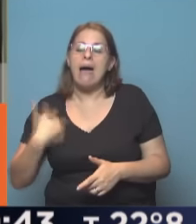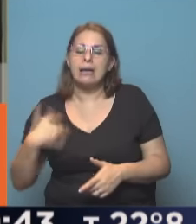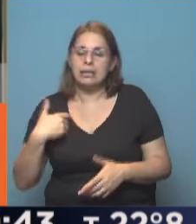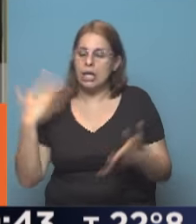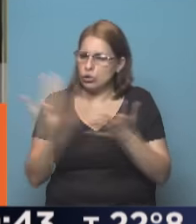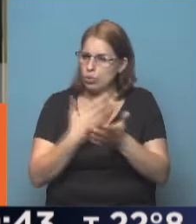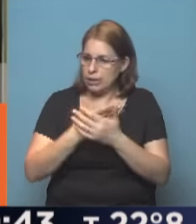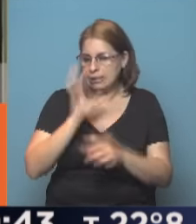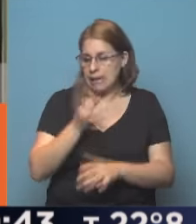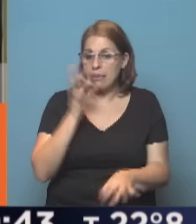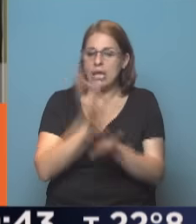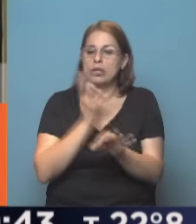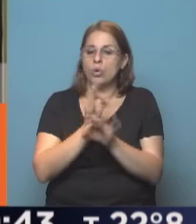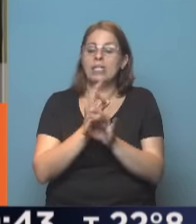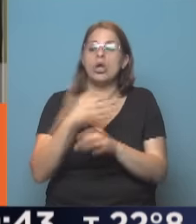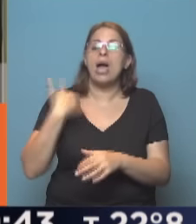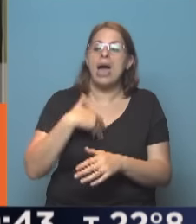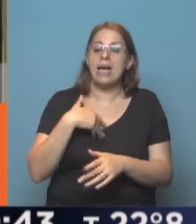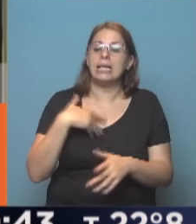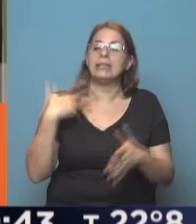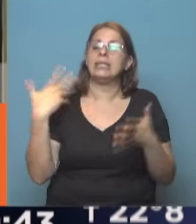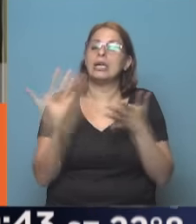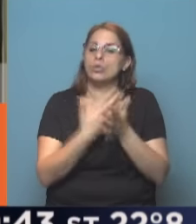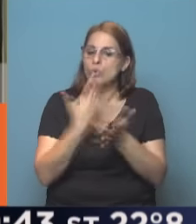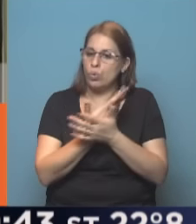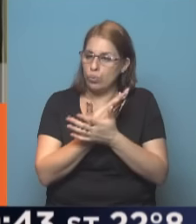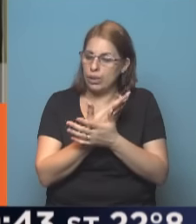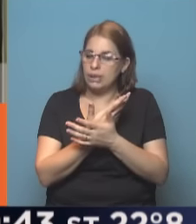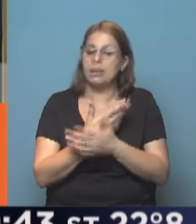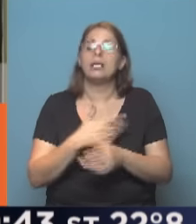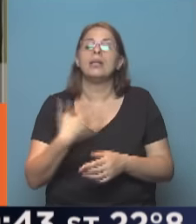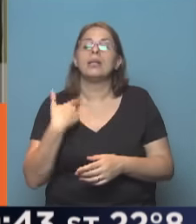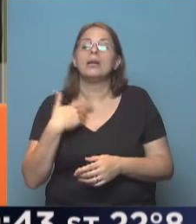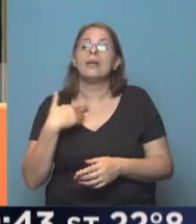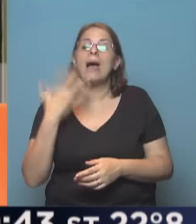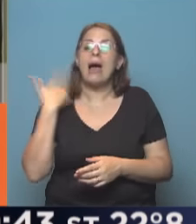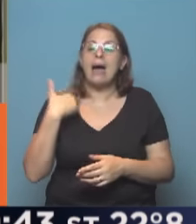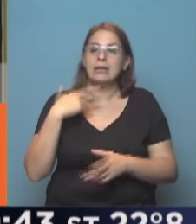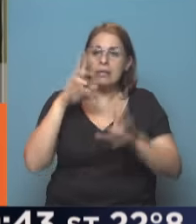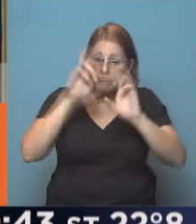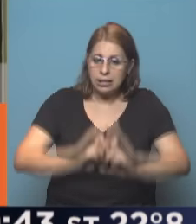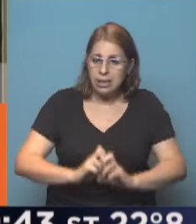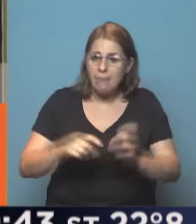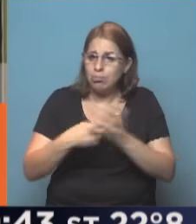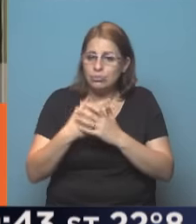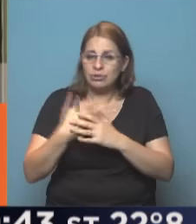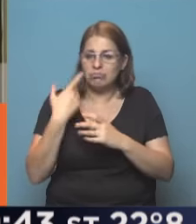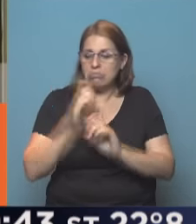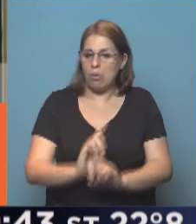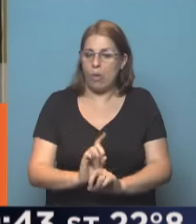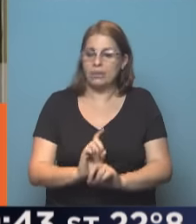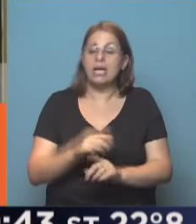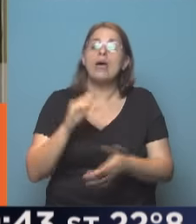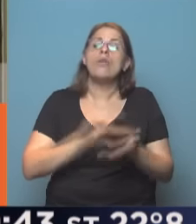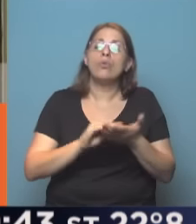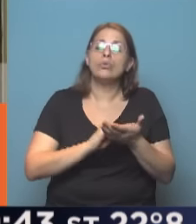que la educación argentina atraviesa una crisis bastante prolongada? Sí, lo hicimos, Marielena, y no encontramos motivos. Los funcionarios que estaban a